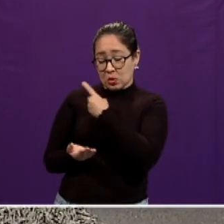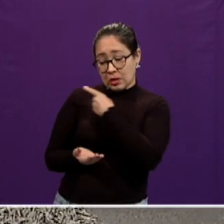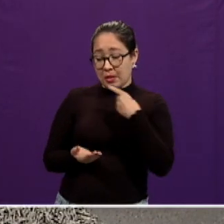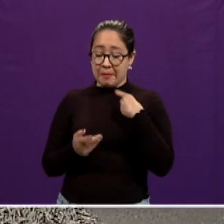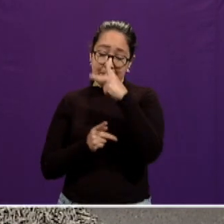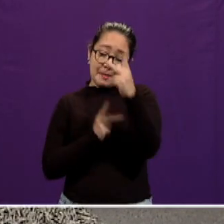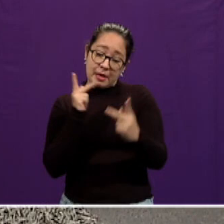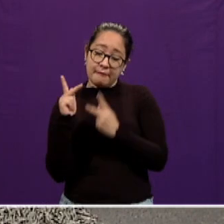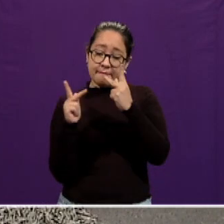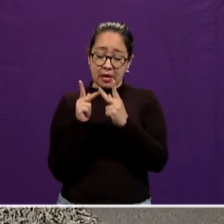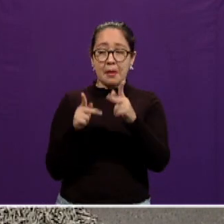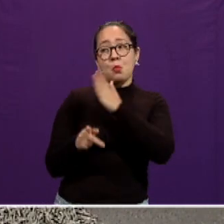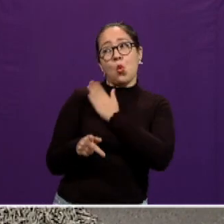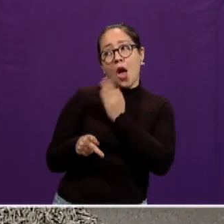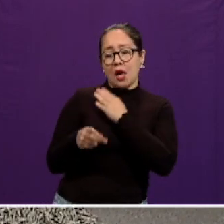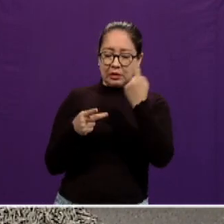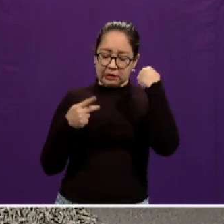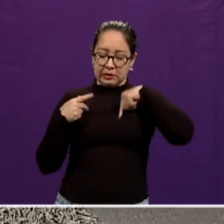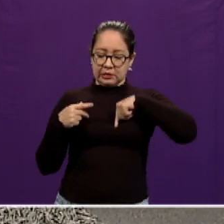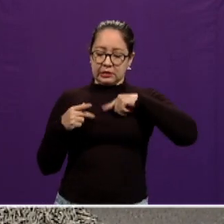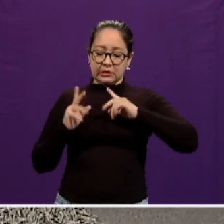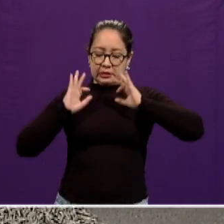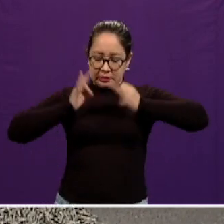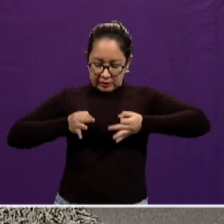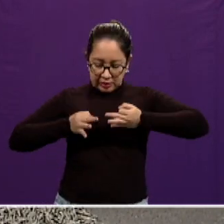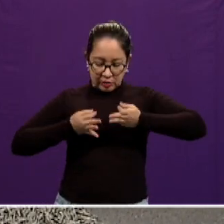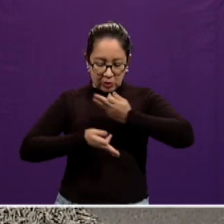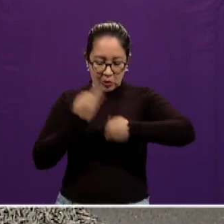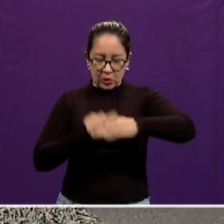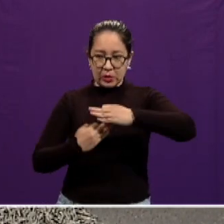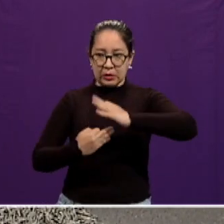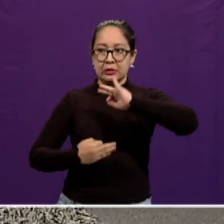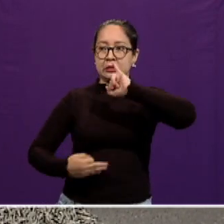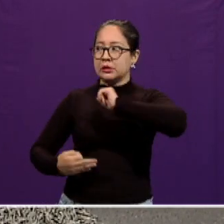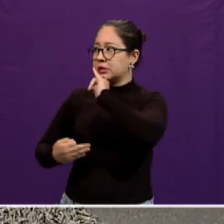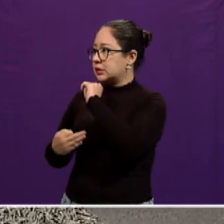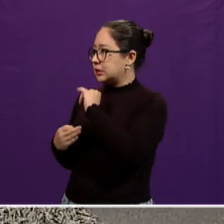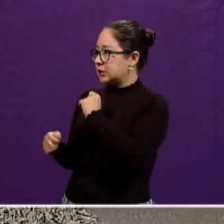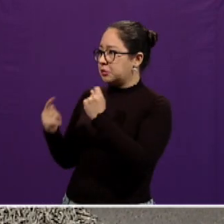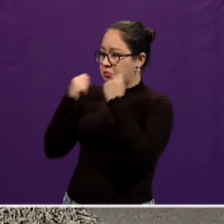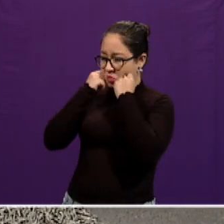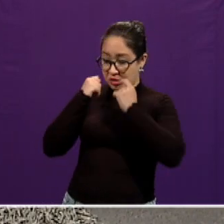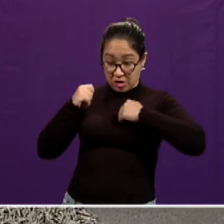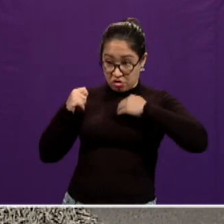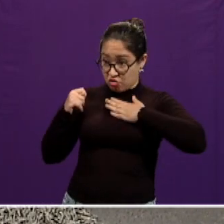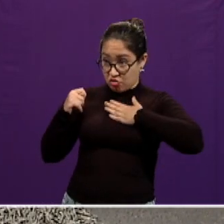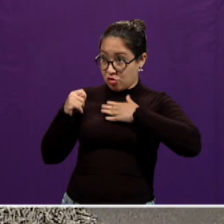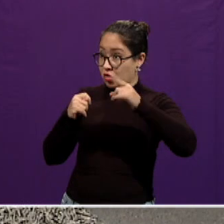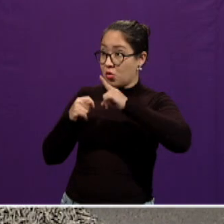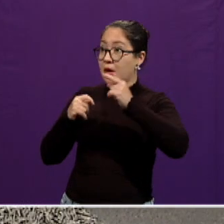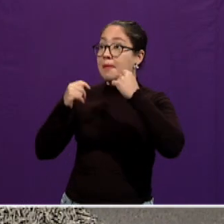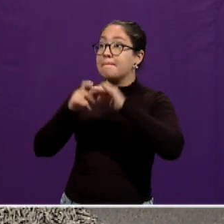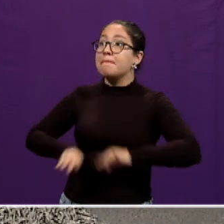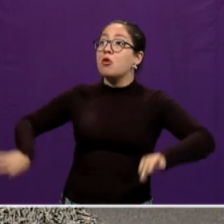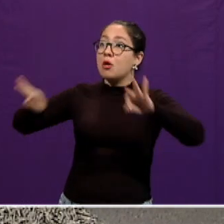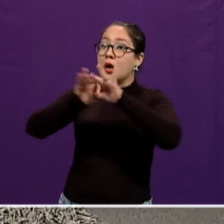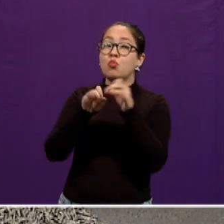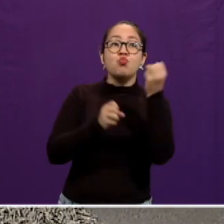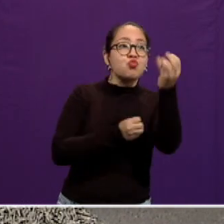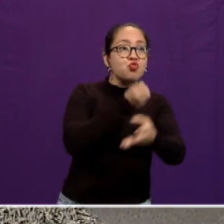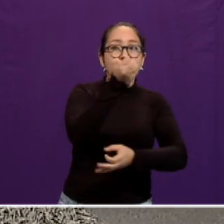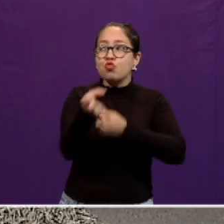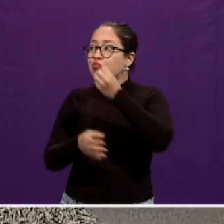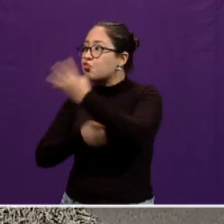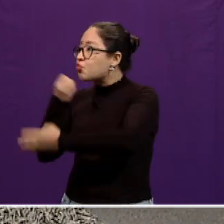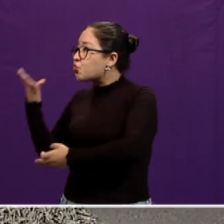ser perfecta. Sí, claro. Y entonces hago todo, todo, todo para hacerlo, ¿no? No importo yo, importa lo que le doy a los demás, lo que